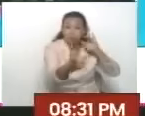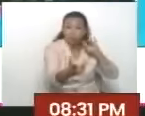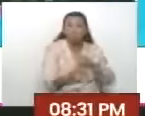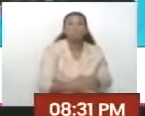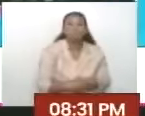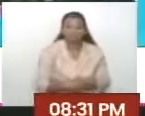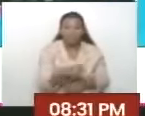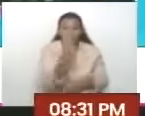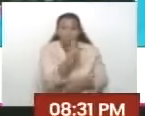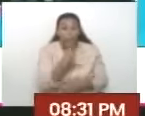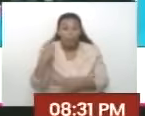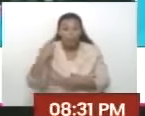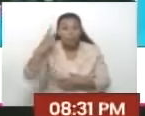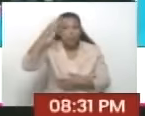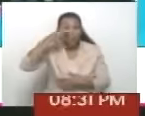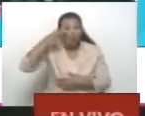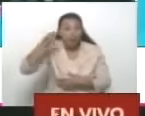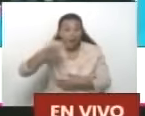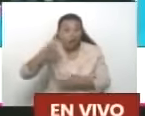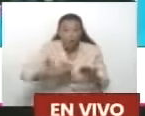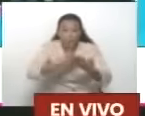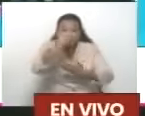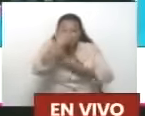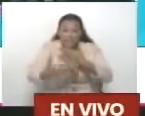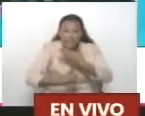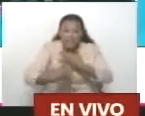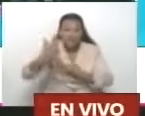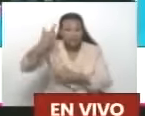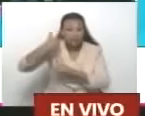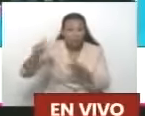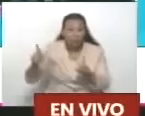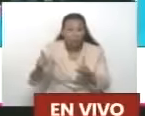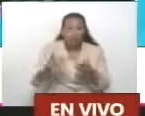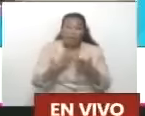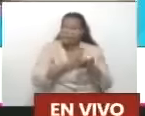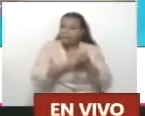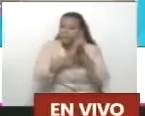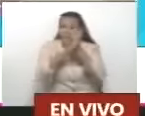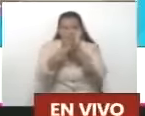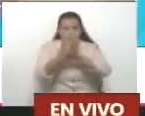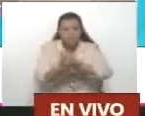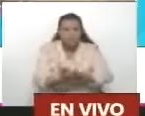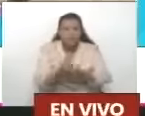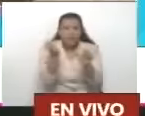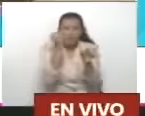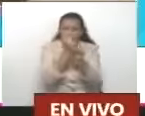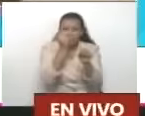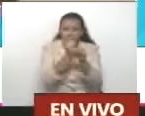Es un compromiso real. Luego de liberar la obra de